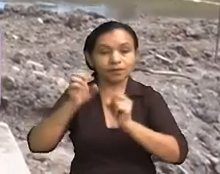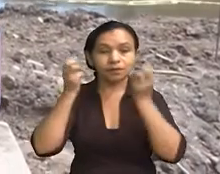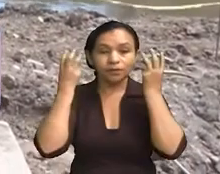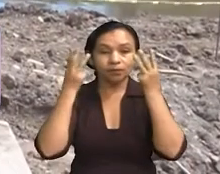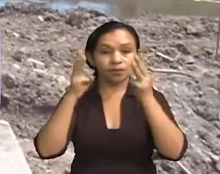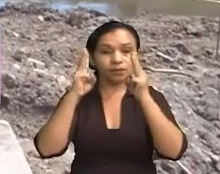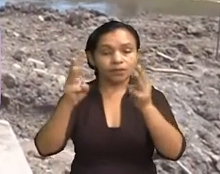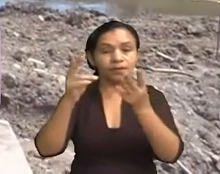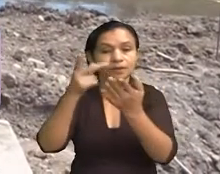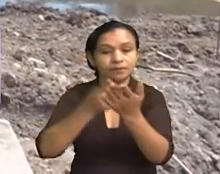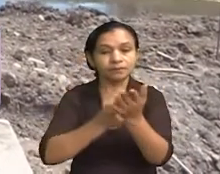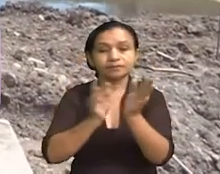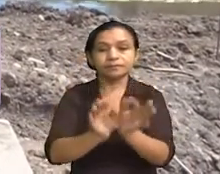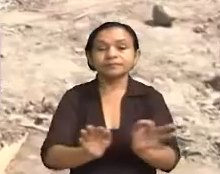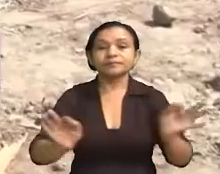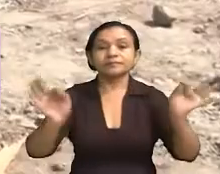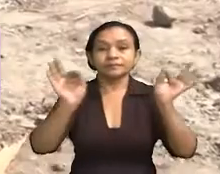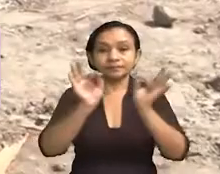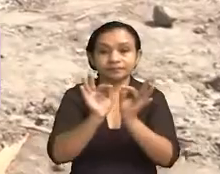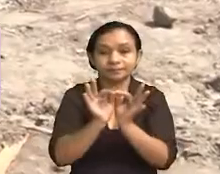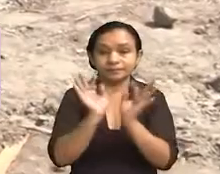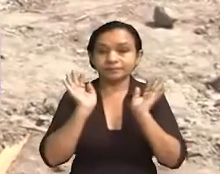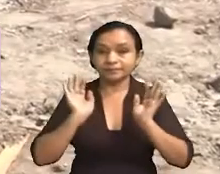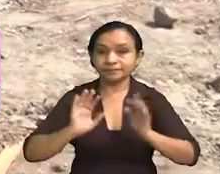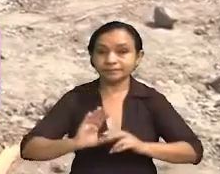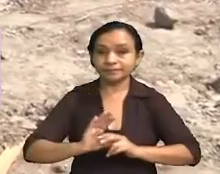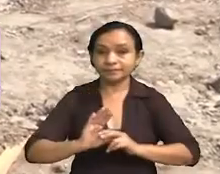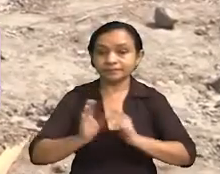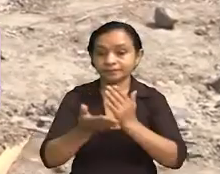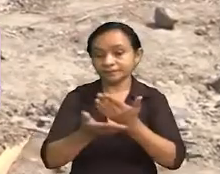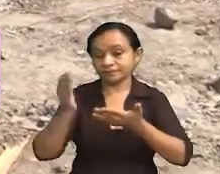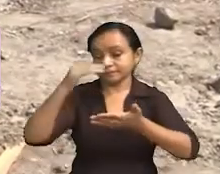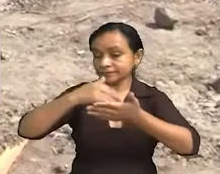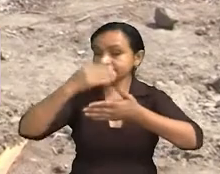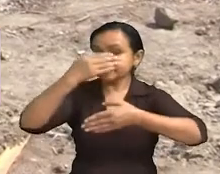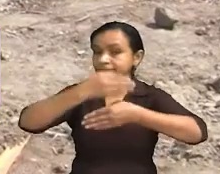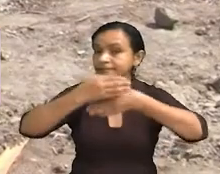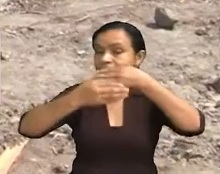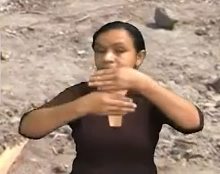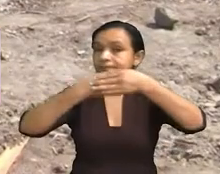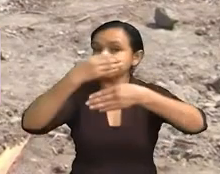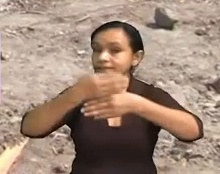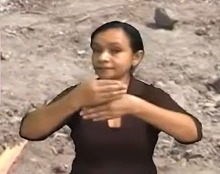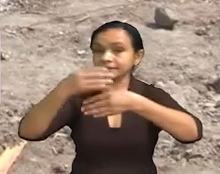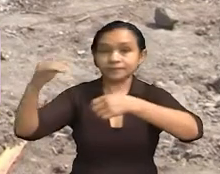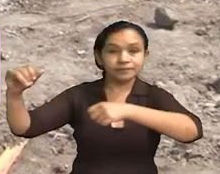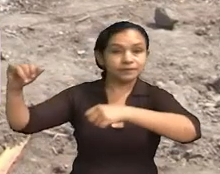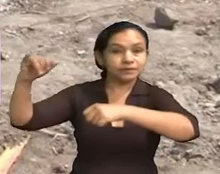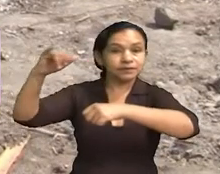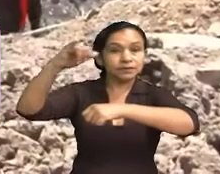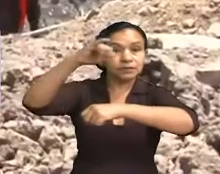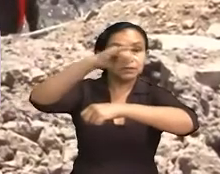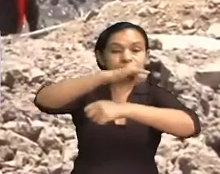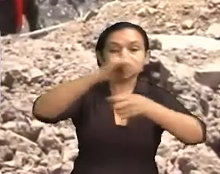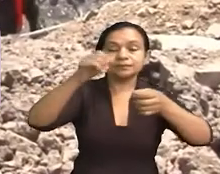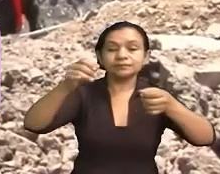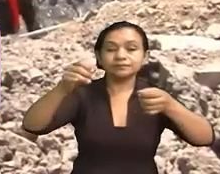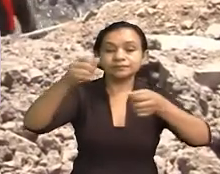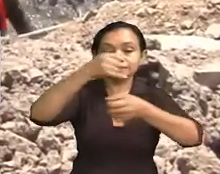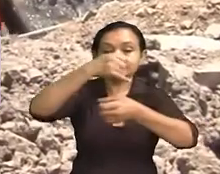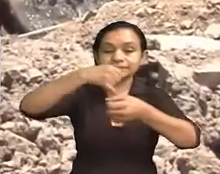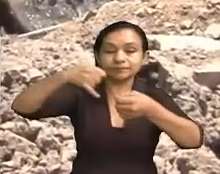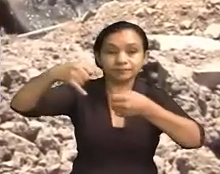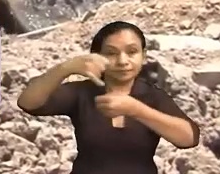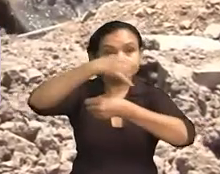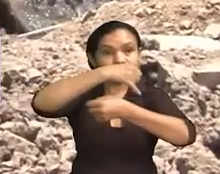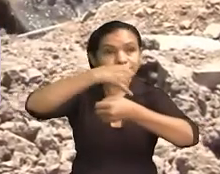otro proyecto importante. La reconstrucción completa del aeropuerto de Cornayland, ¿verdad? Okay.